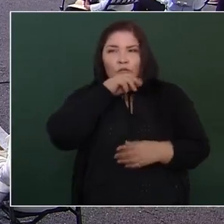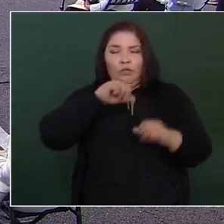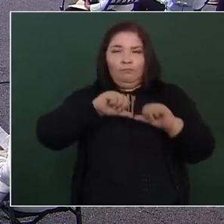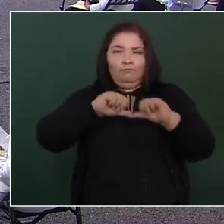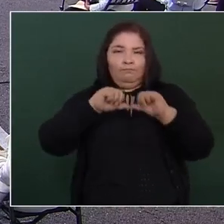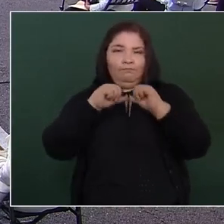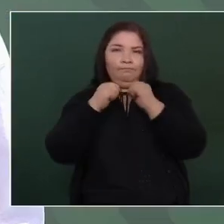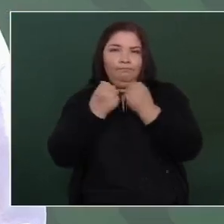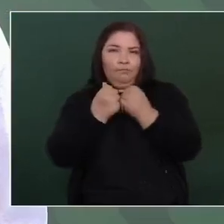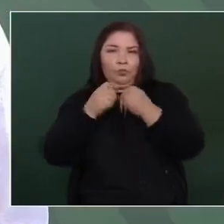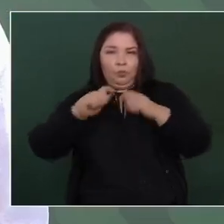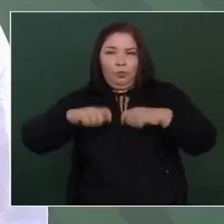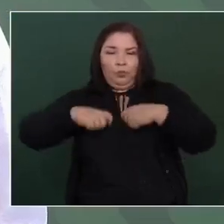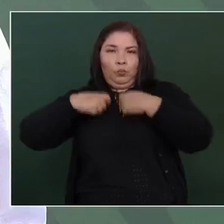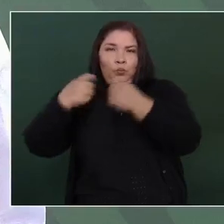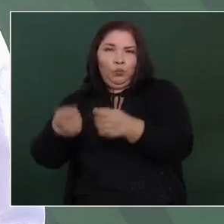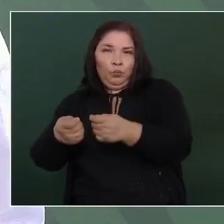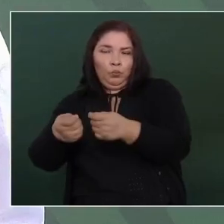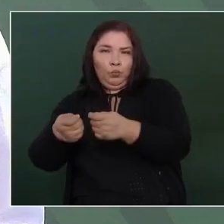sucesión